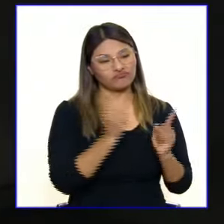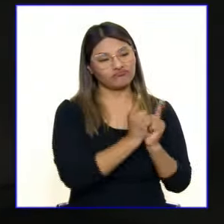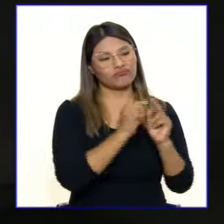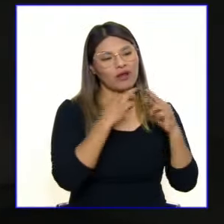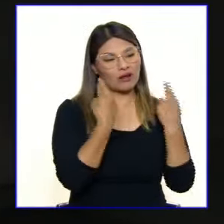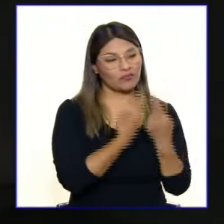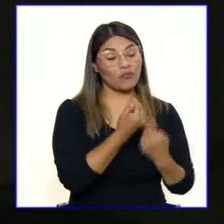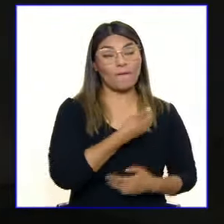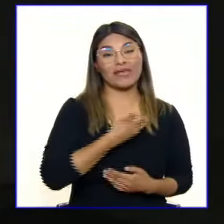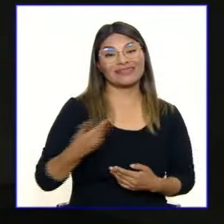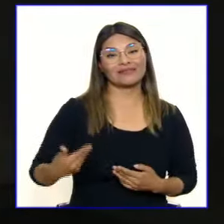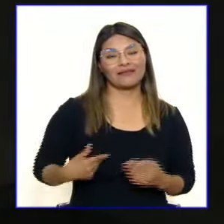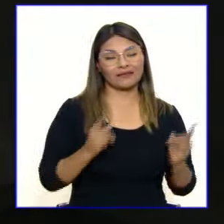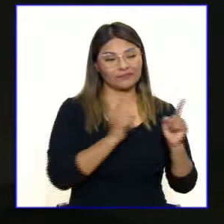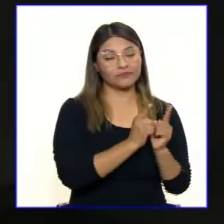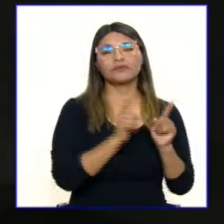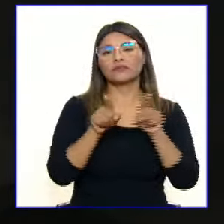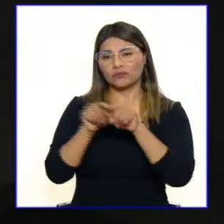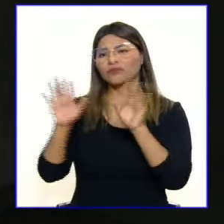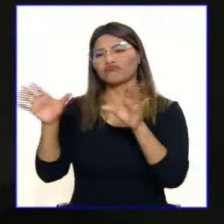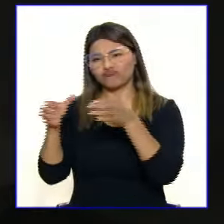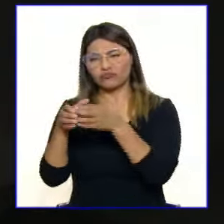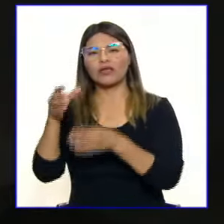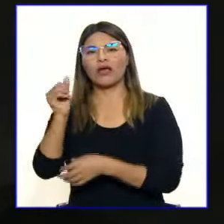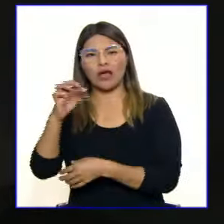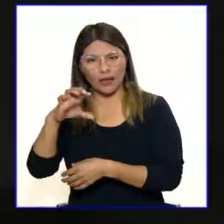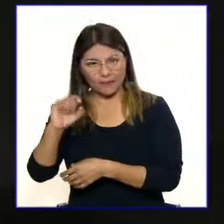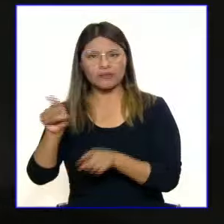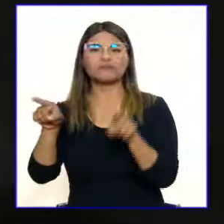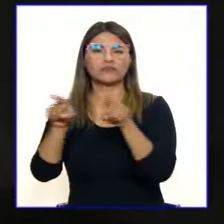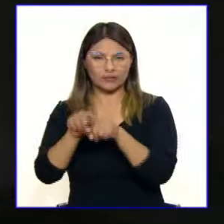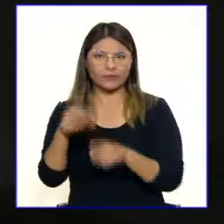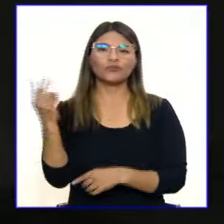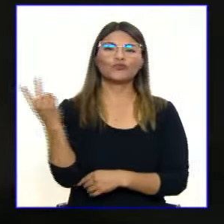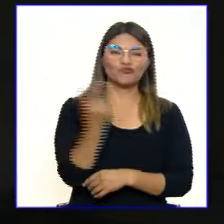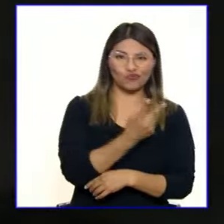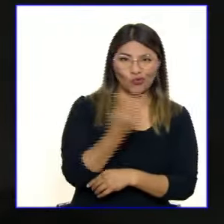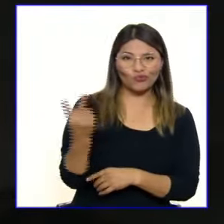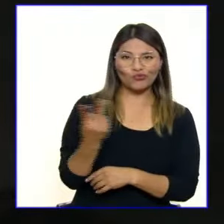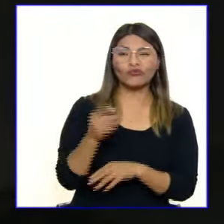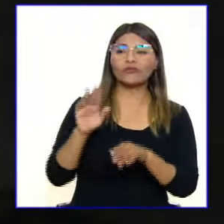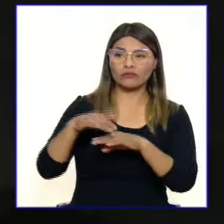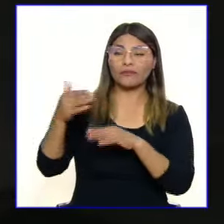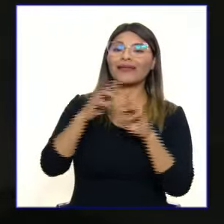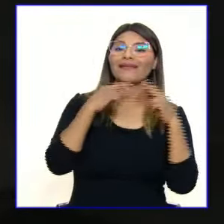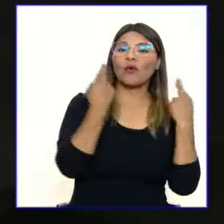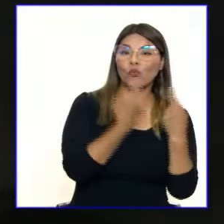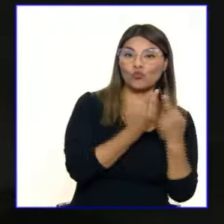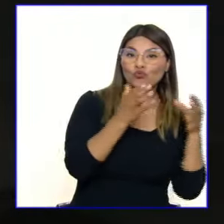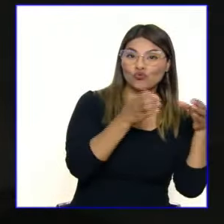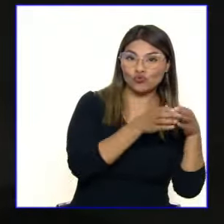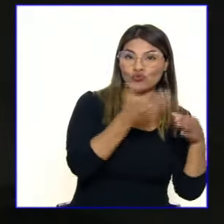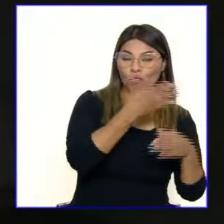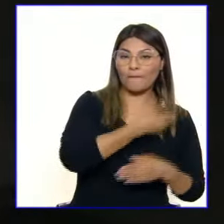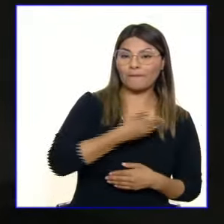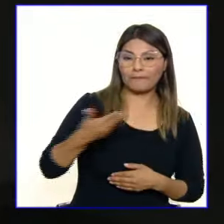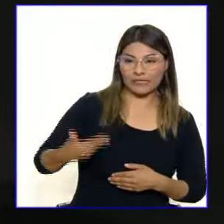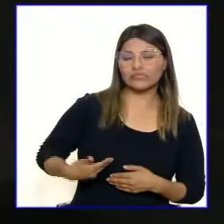formar parte del Foro Económico Asia-Pacífico. Se reunirá entonces con la presidenta